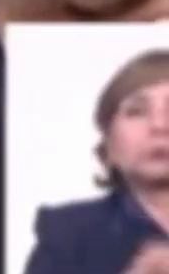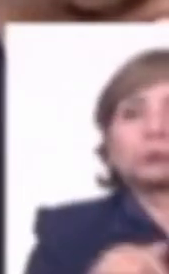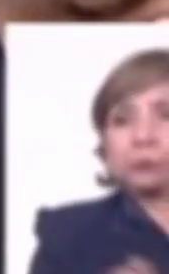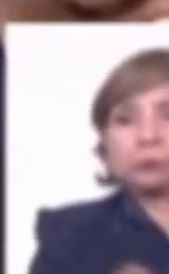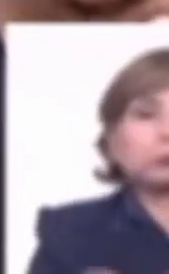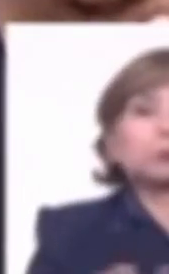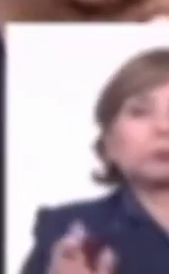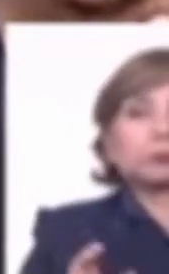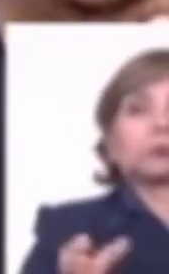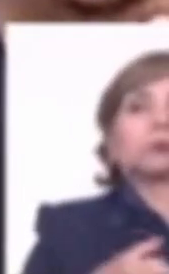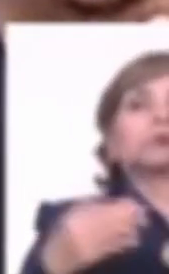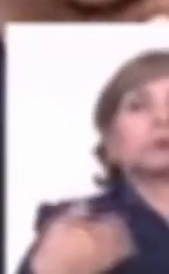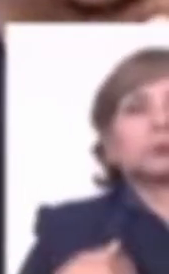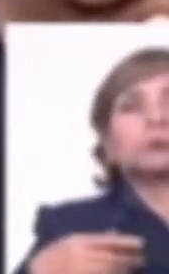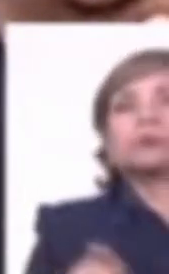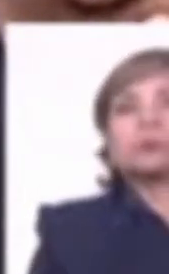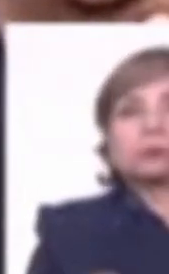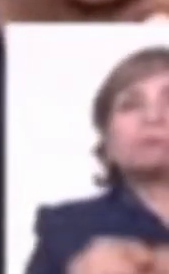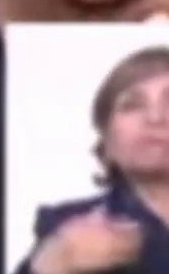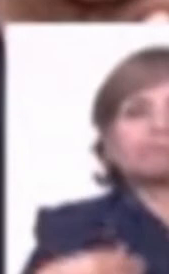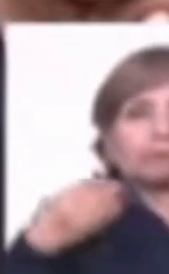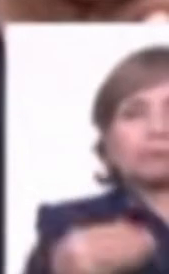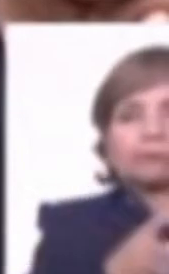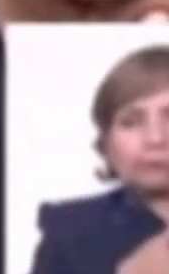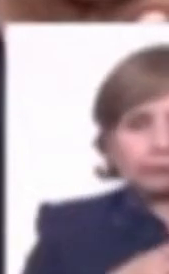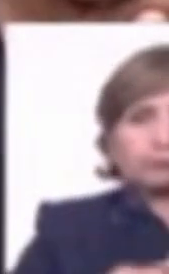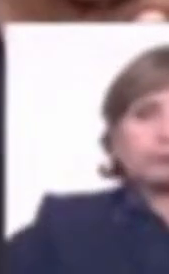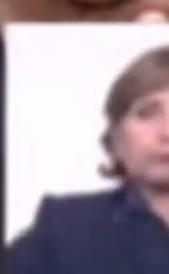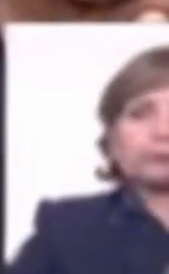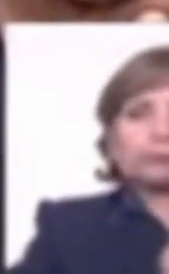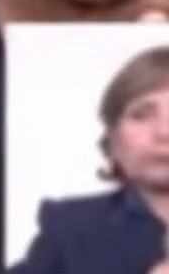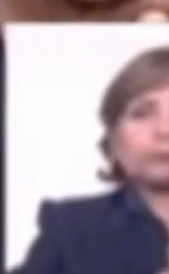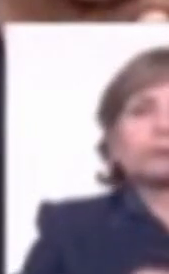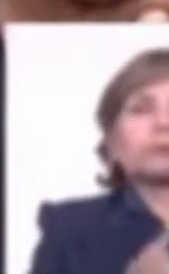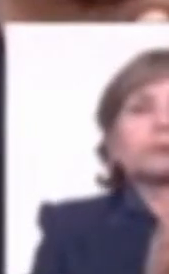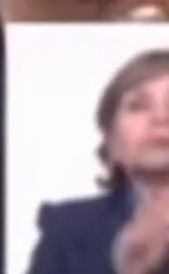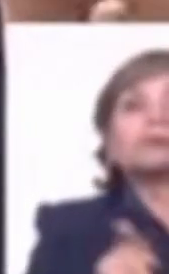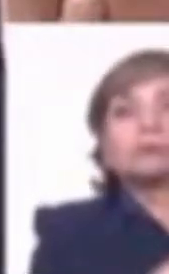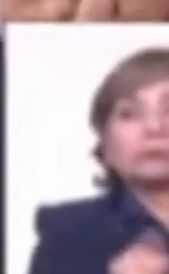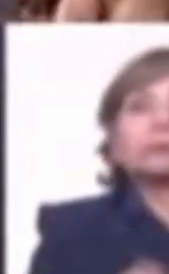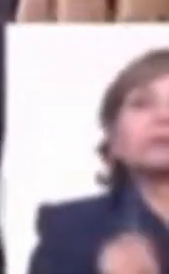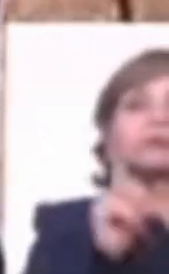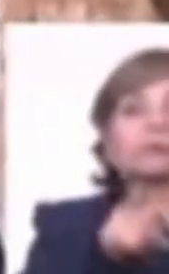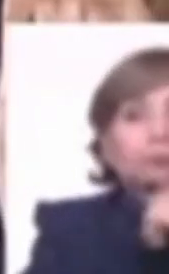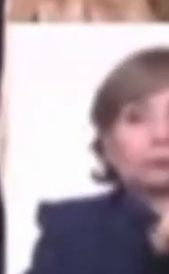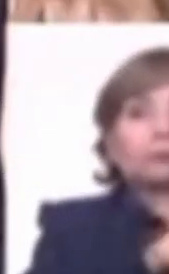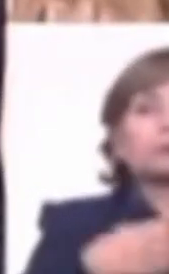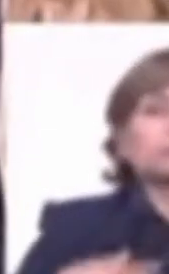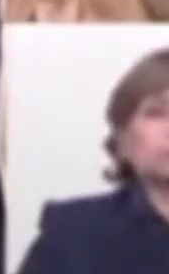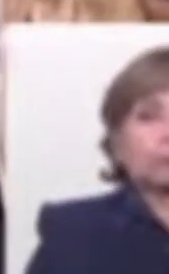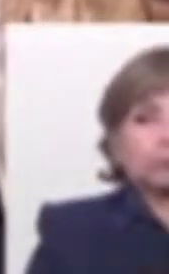el congreso de la República también tiene que ser parte tiene que apoyar lo que ustedes están pidiendo pero también ustedes que tienen que